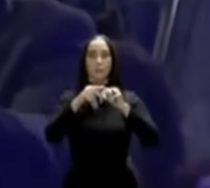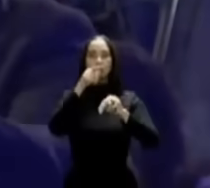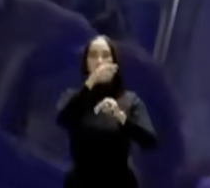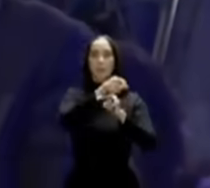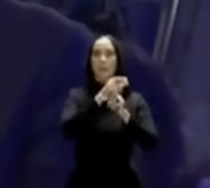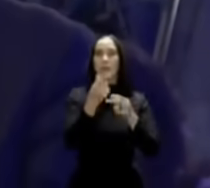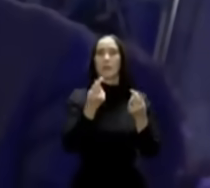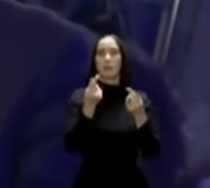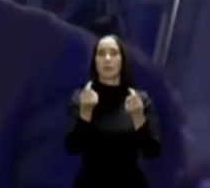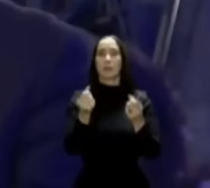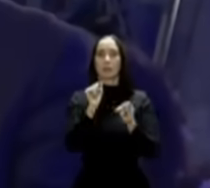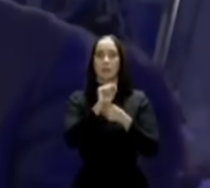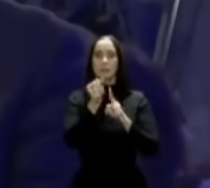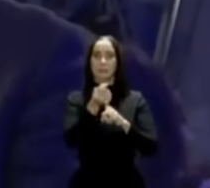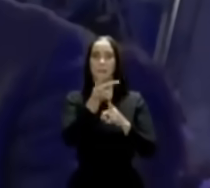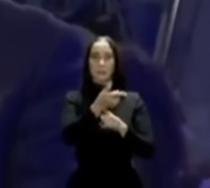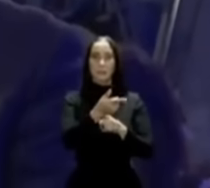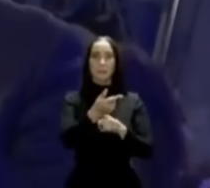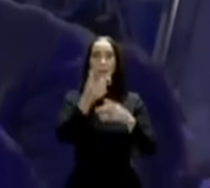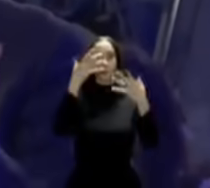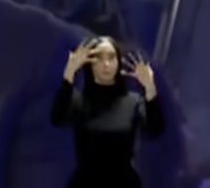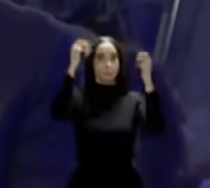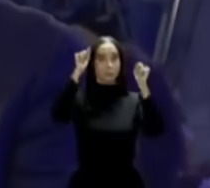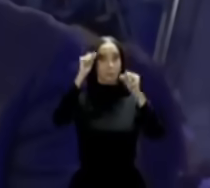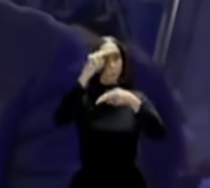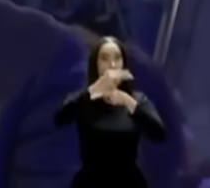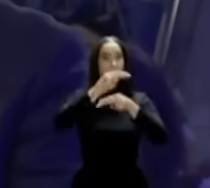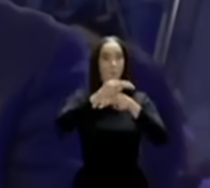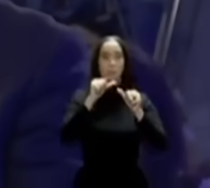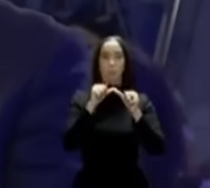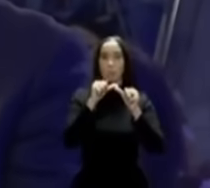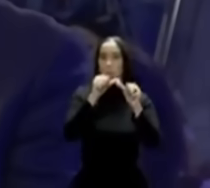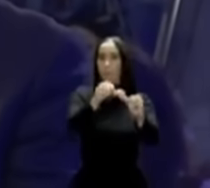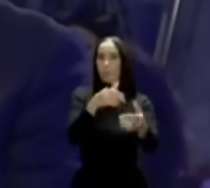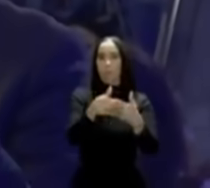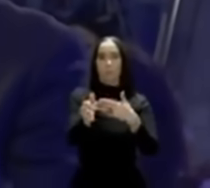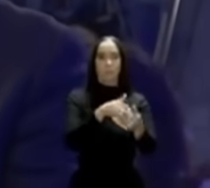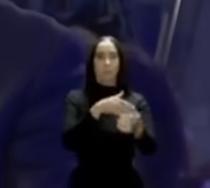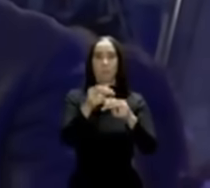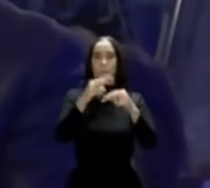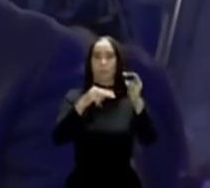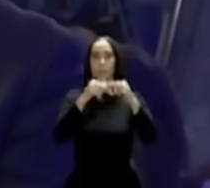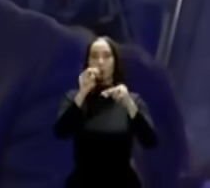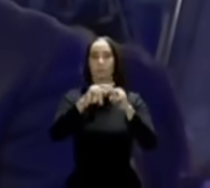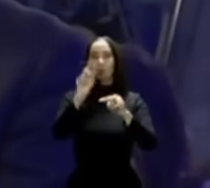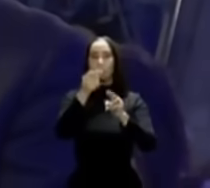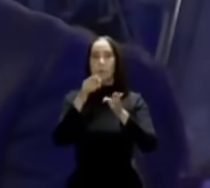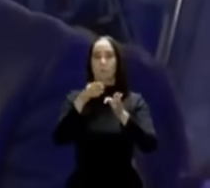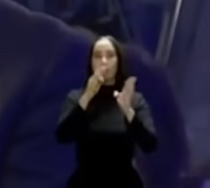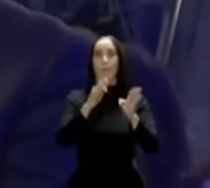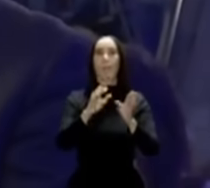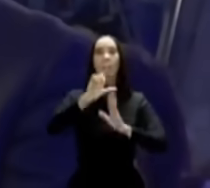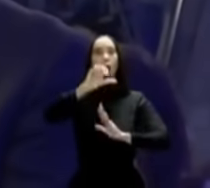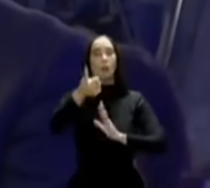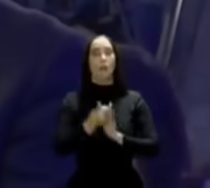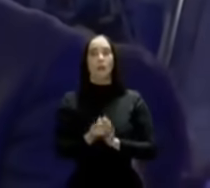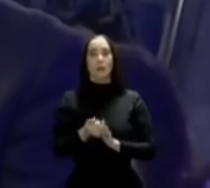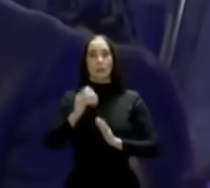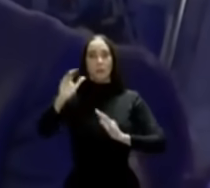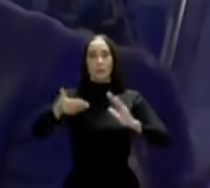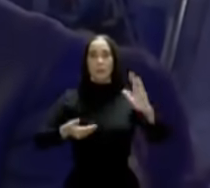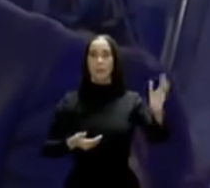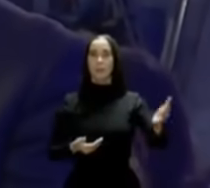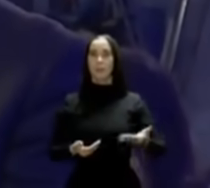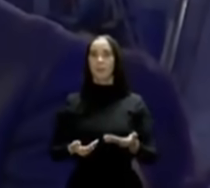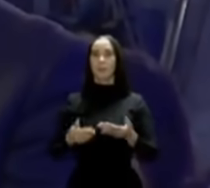haciendo, a propósito de que el presidente de Haití ha dicho que ellos van a continuar de todas maneras la construcción, número uno? Y otra es la invitación que